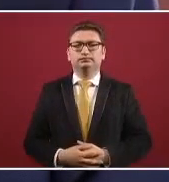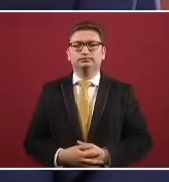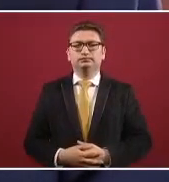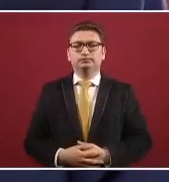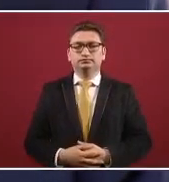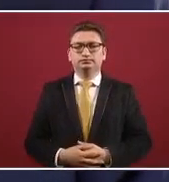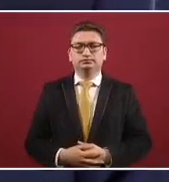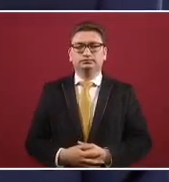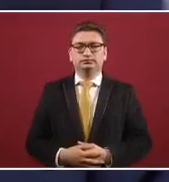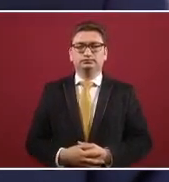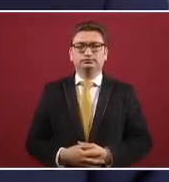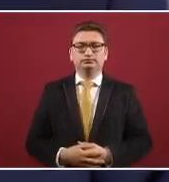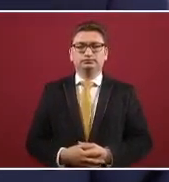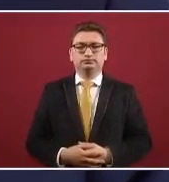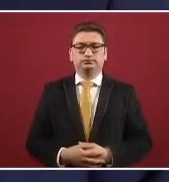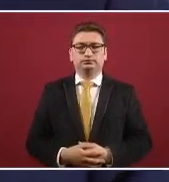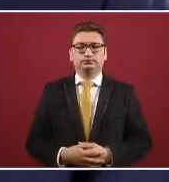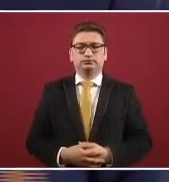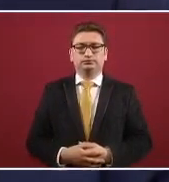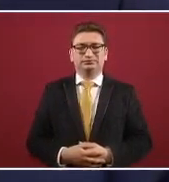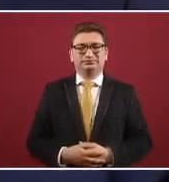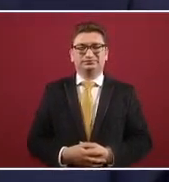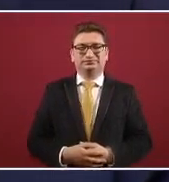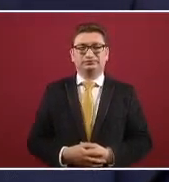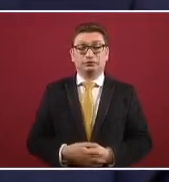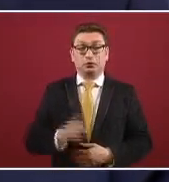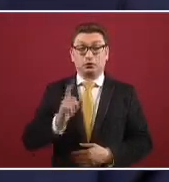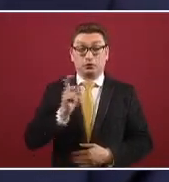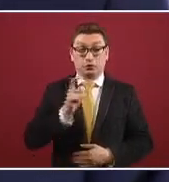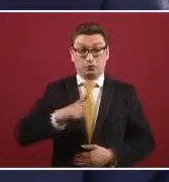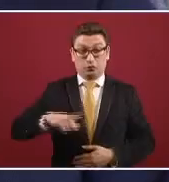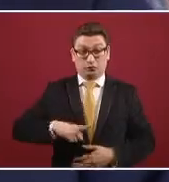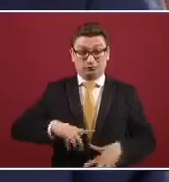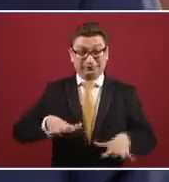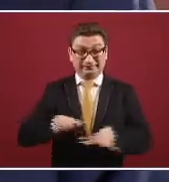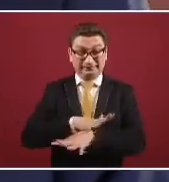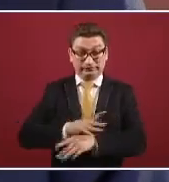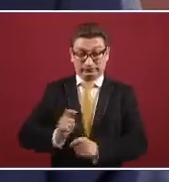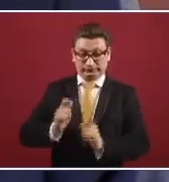Nos dejaron muchos problemas,